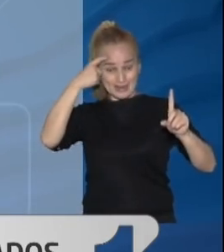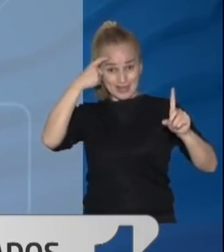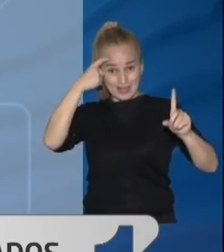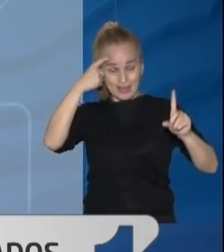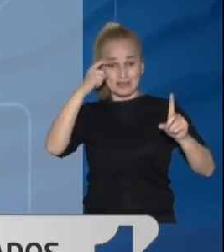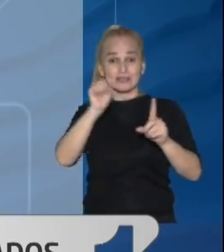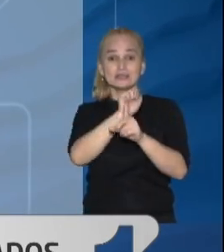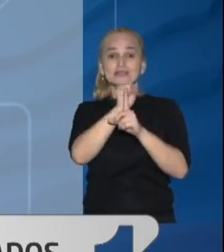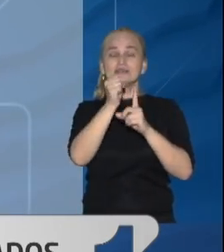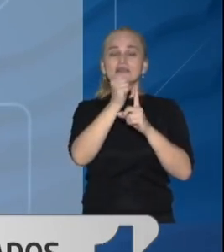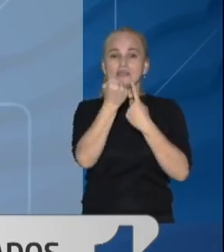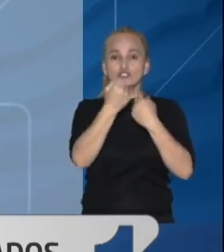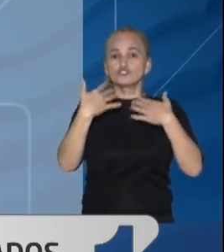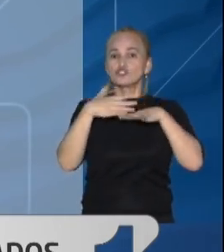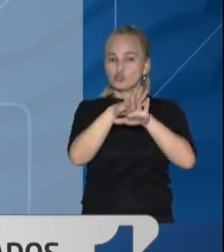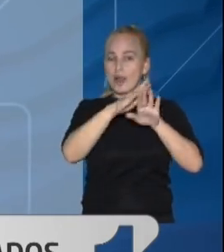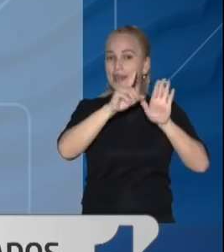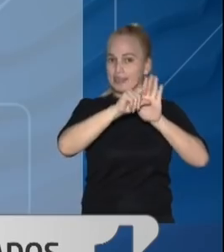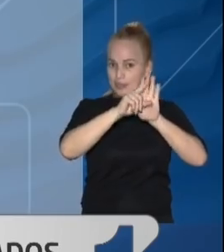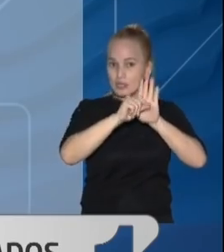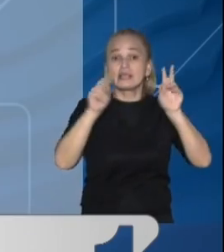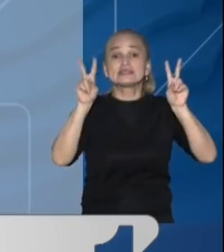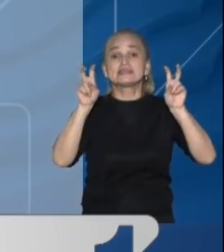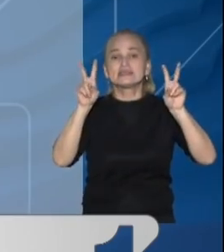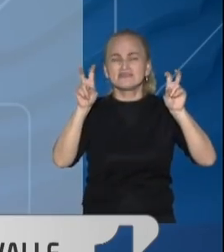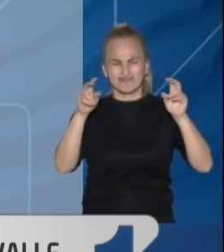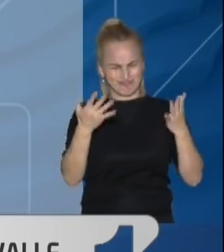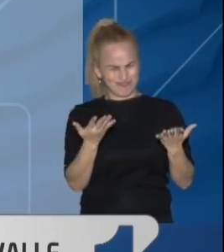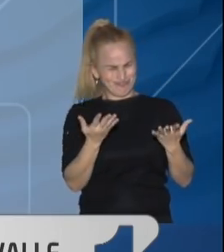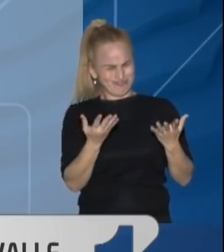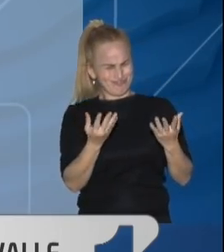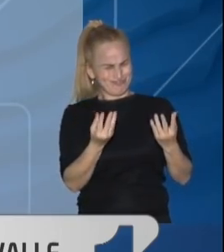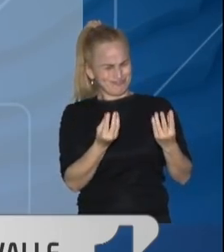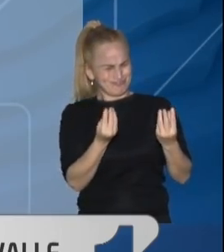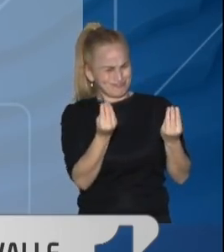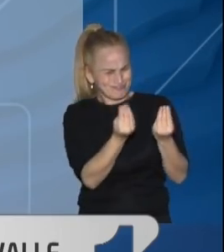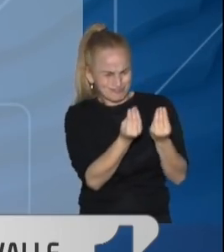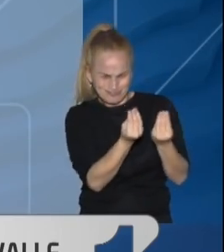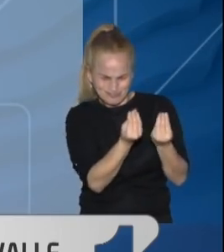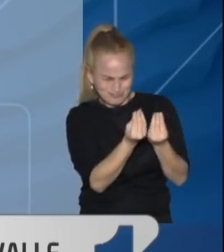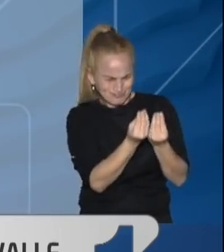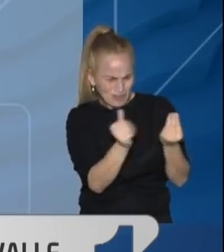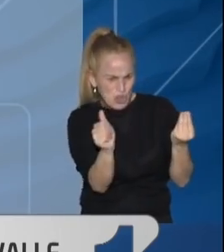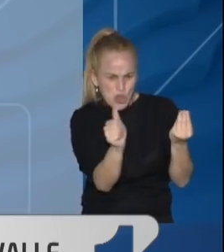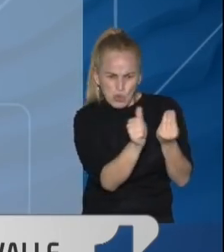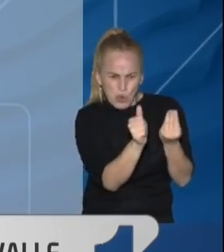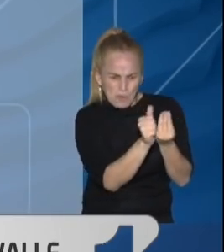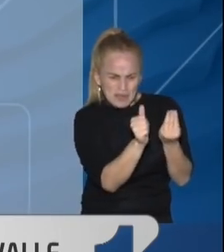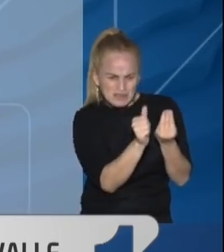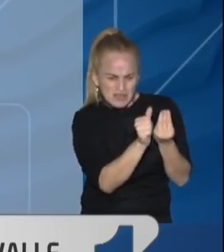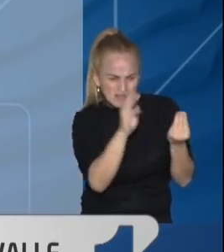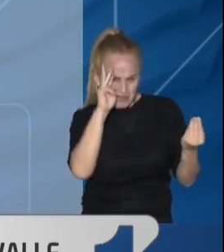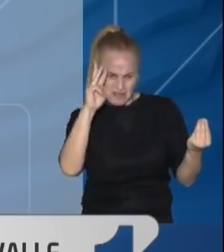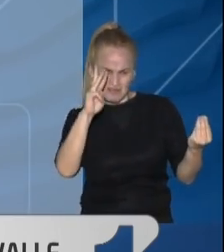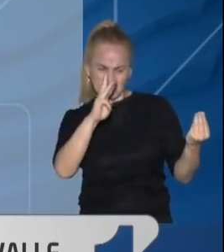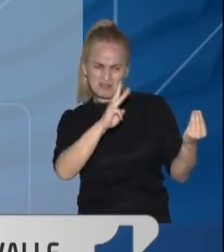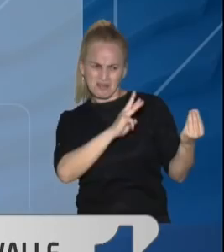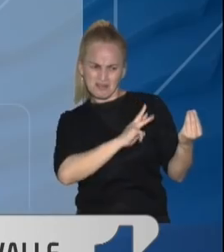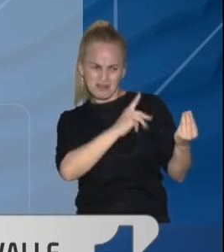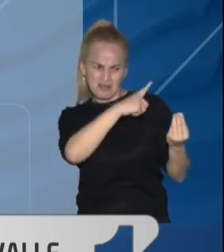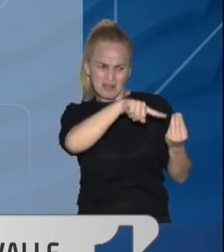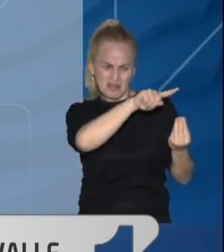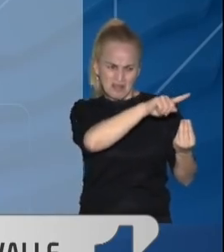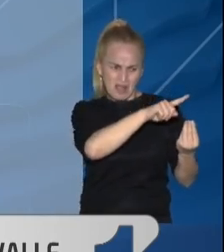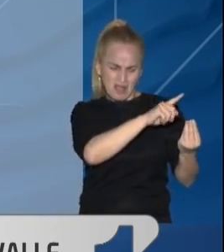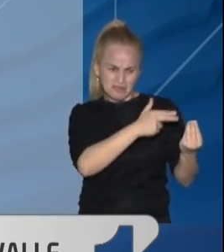cuenta en Twitter que, abro comillas, ¿por qué hay hombres armados al lado de miembros del ejército en Yumbo? ¿Por qué razón esos soldados